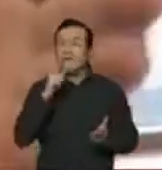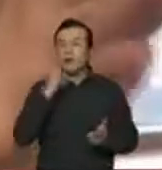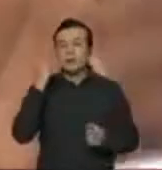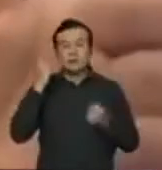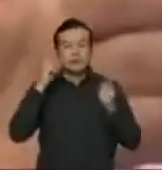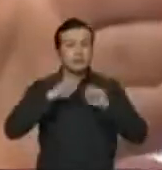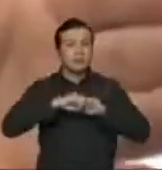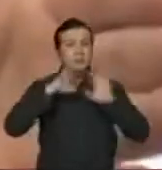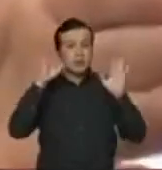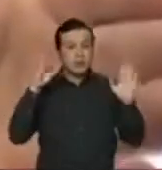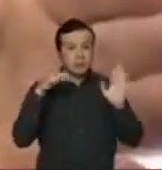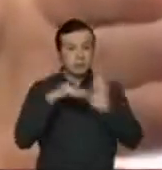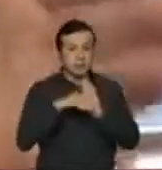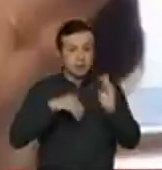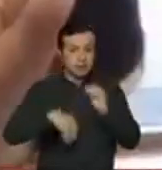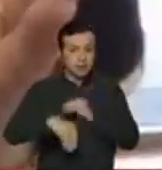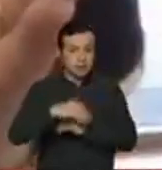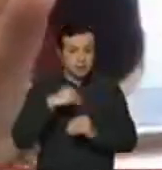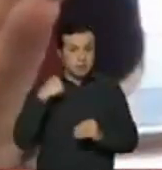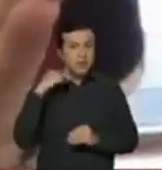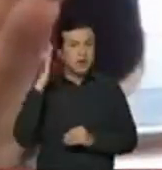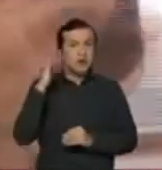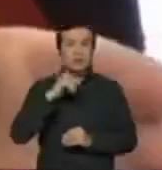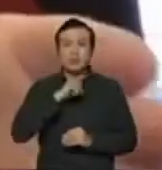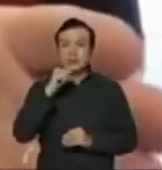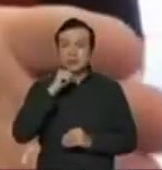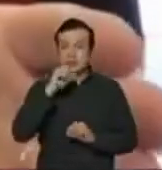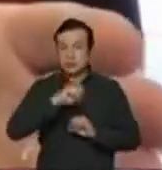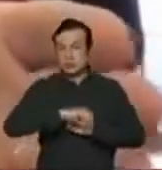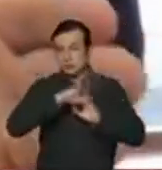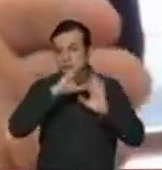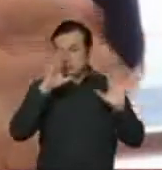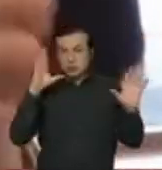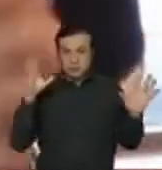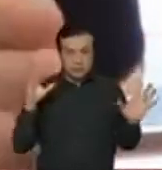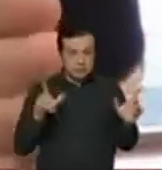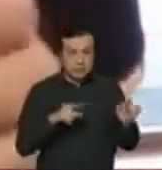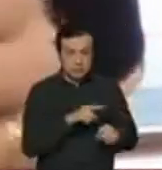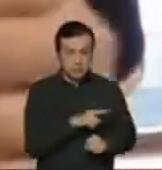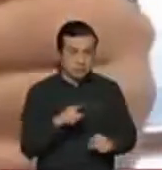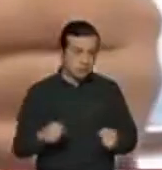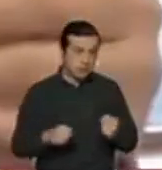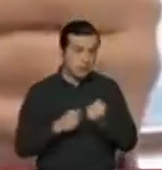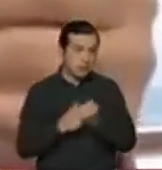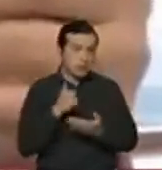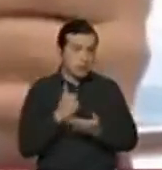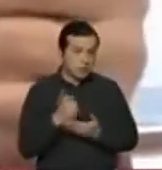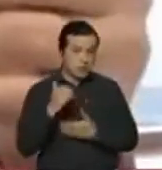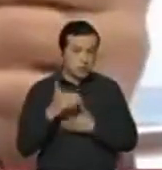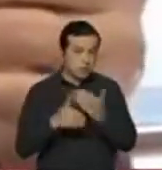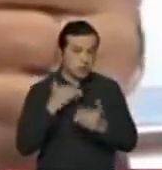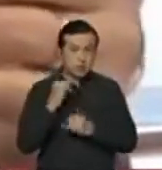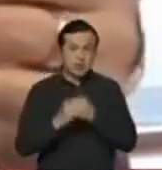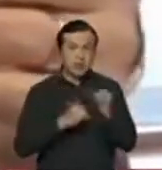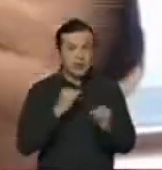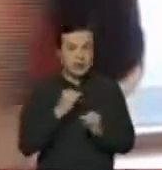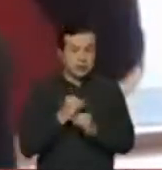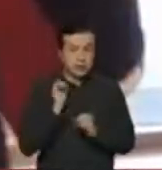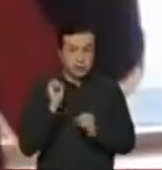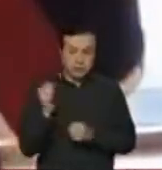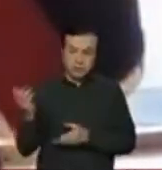como toda banca de inversión, tenemos un portafolio muy fuerte que puede ser respaldo para traer flujos del exterior